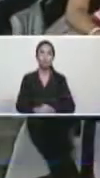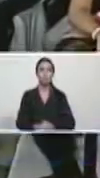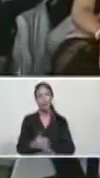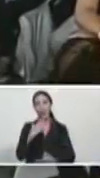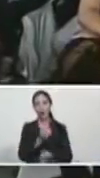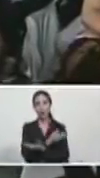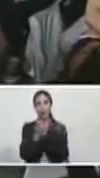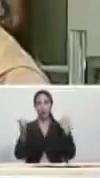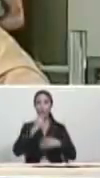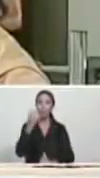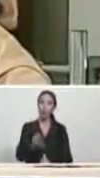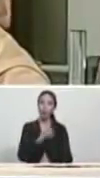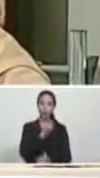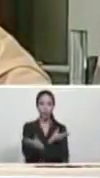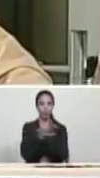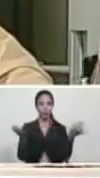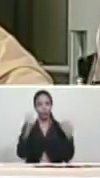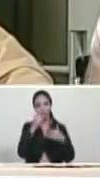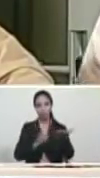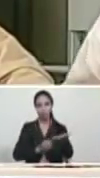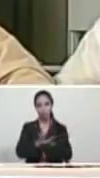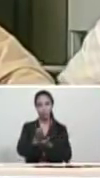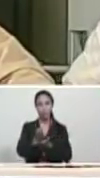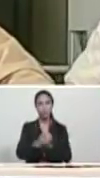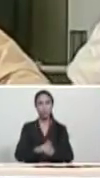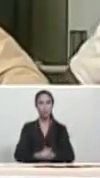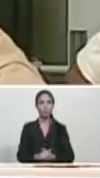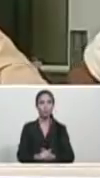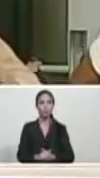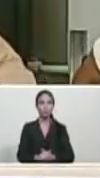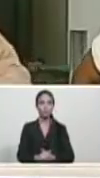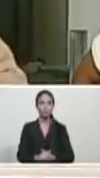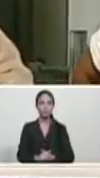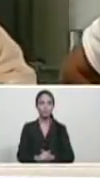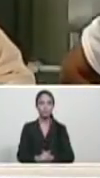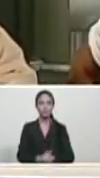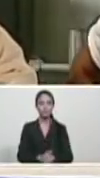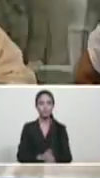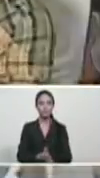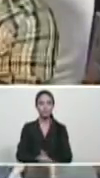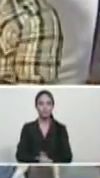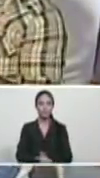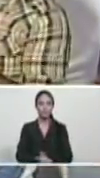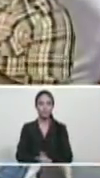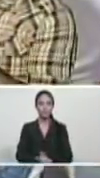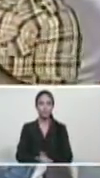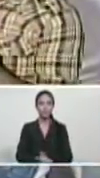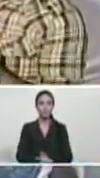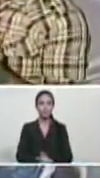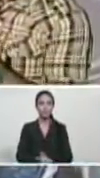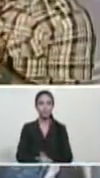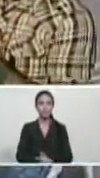Gracias, buenas tardes a Venezuela. Seguimos avanzando.